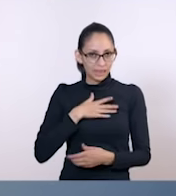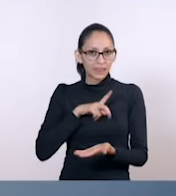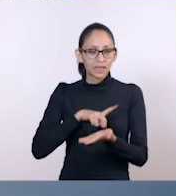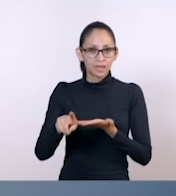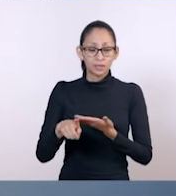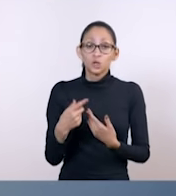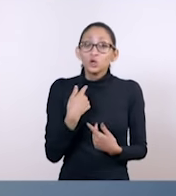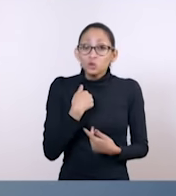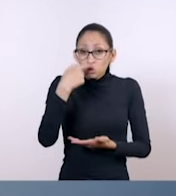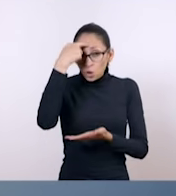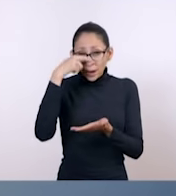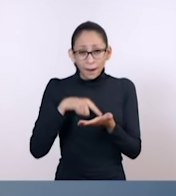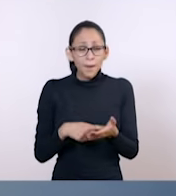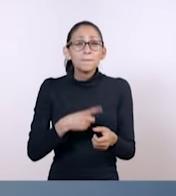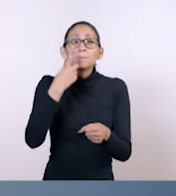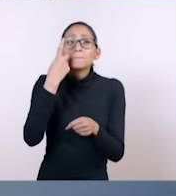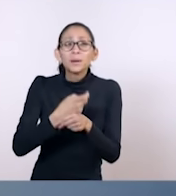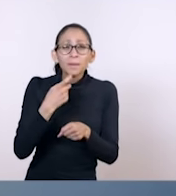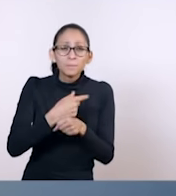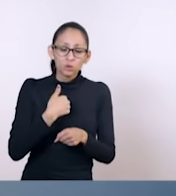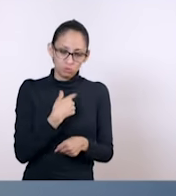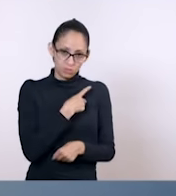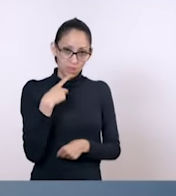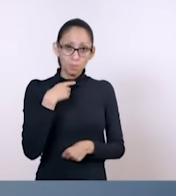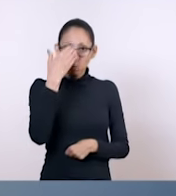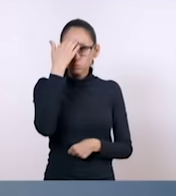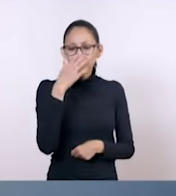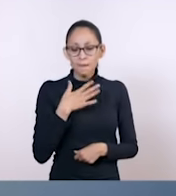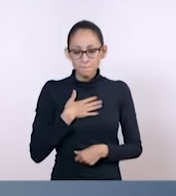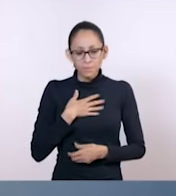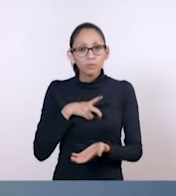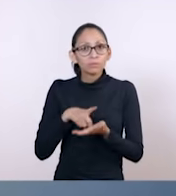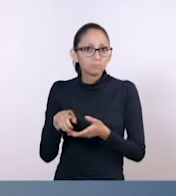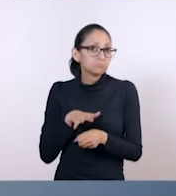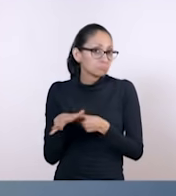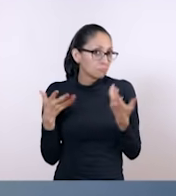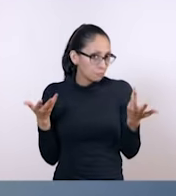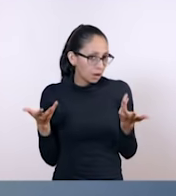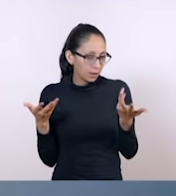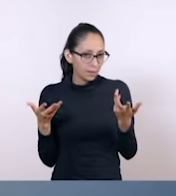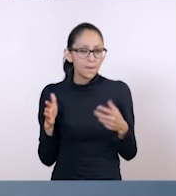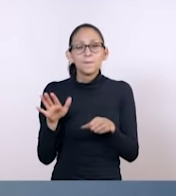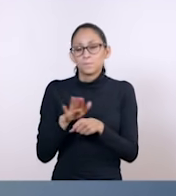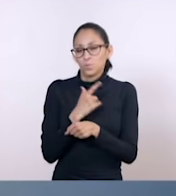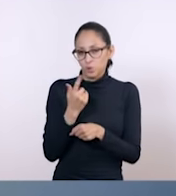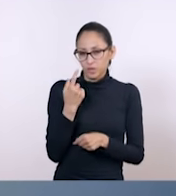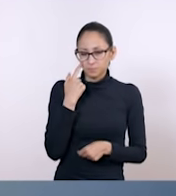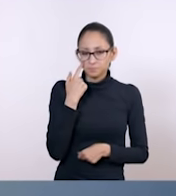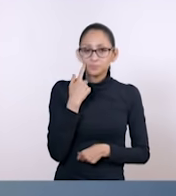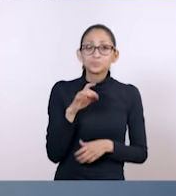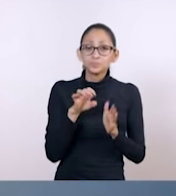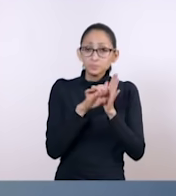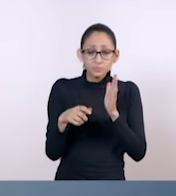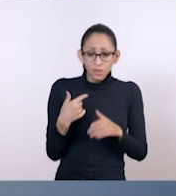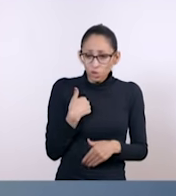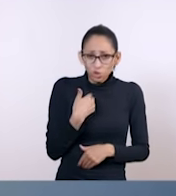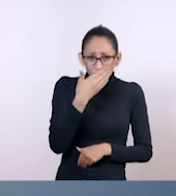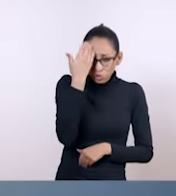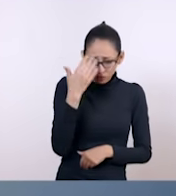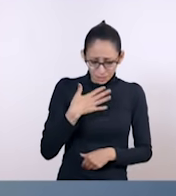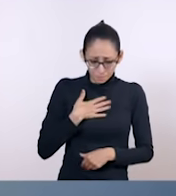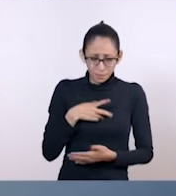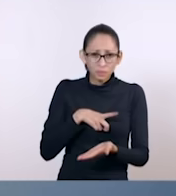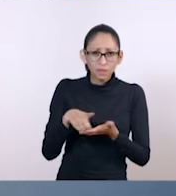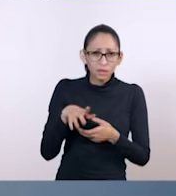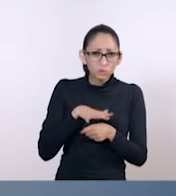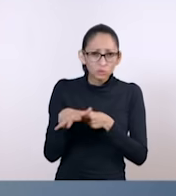primero es importante conocer cuáles son nuestros derechos. Muy bien, porque no podemos defendernos ni